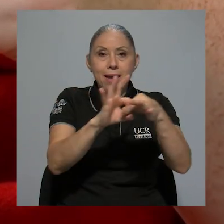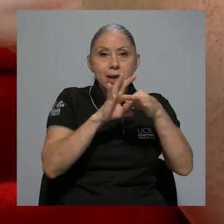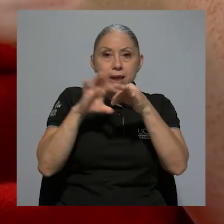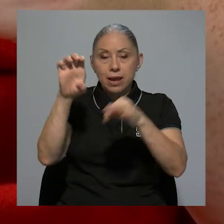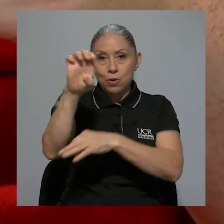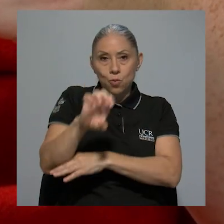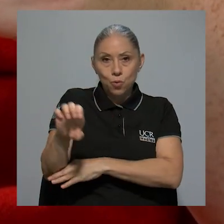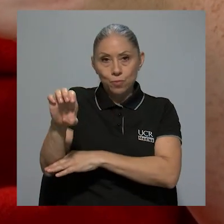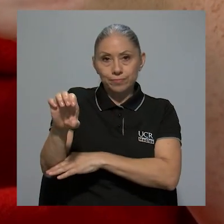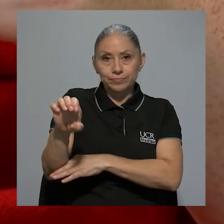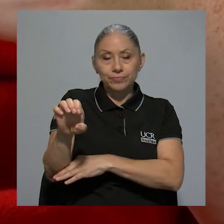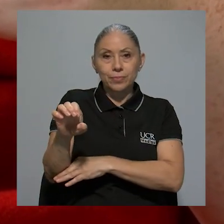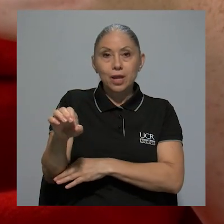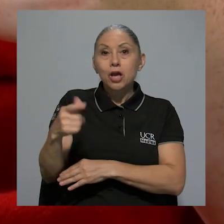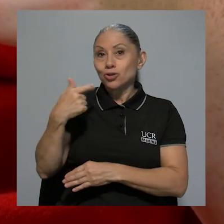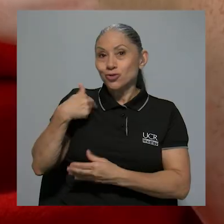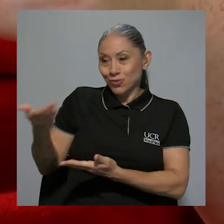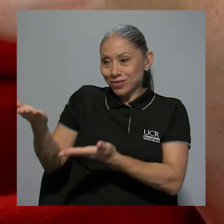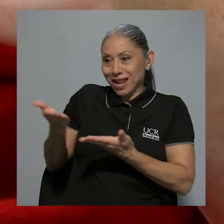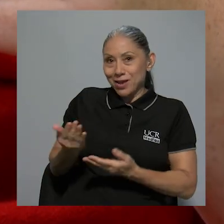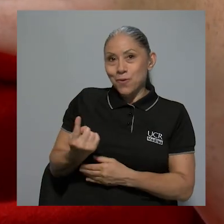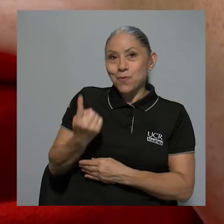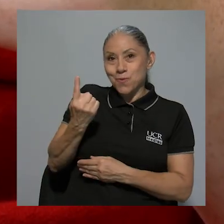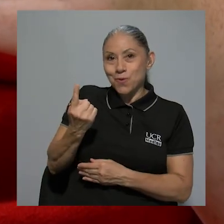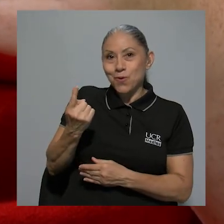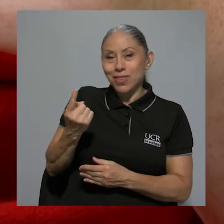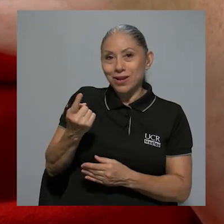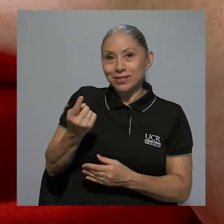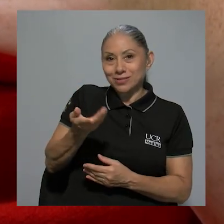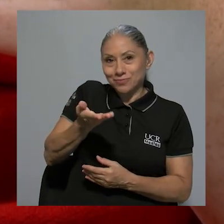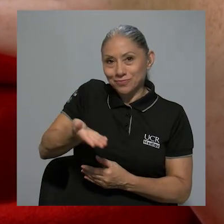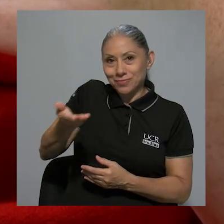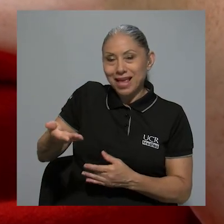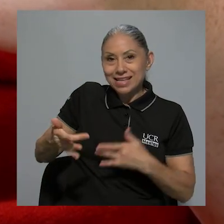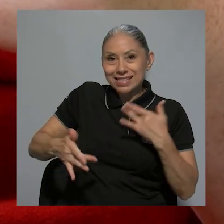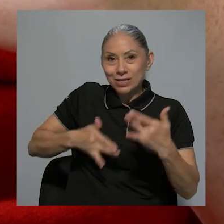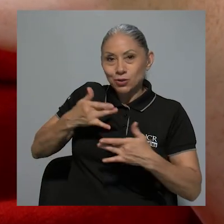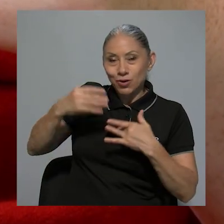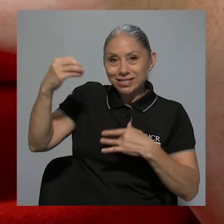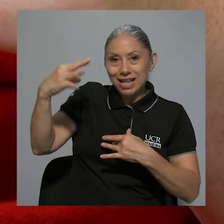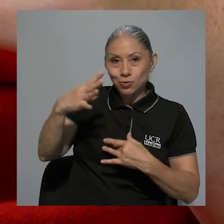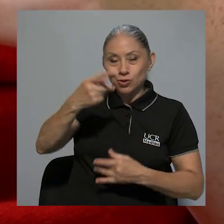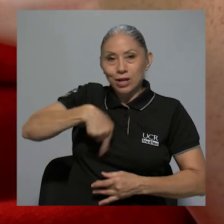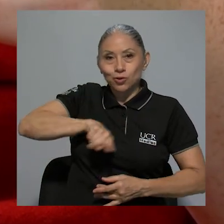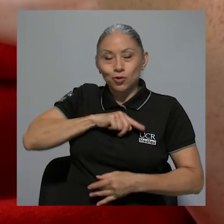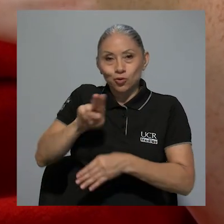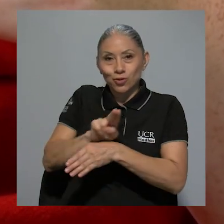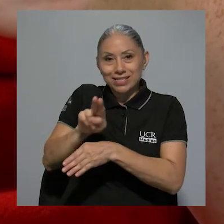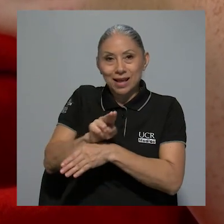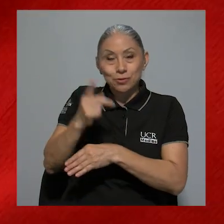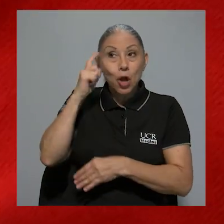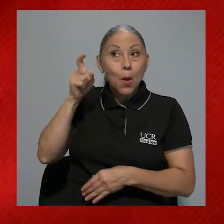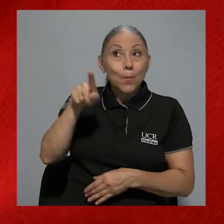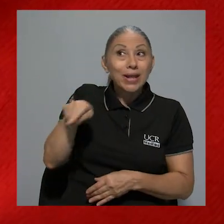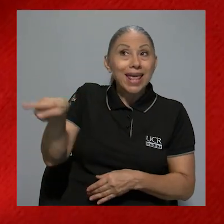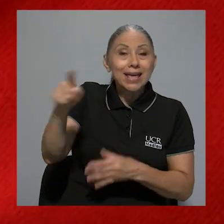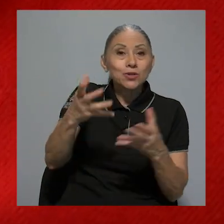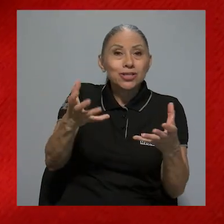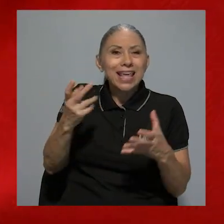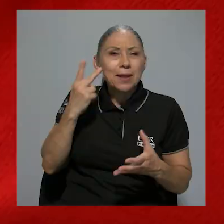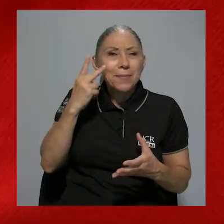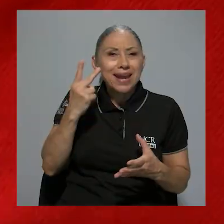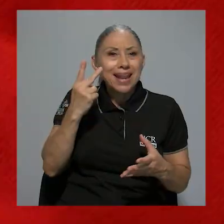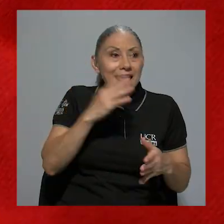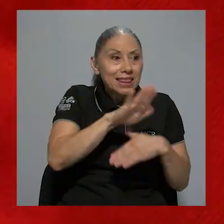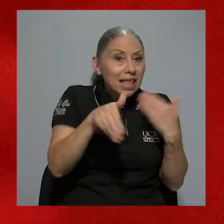Europea, porque, bueno, y aquí ando uno de los sensores de luz que utilizamos, porque ellos quieren ver como